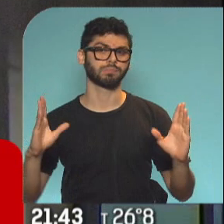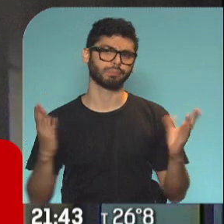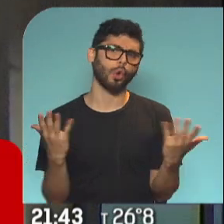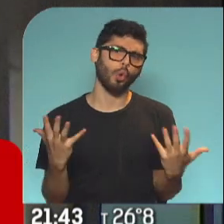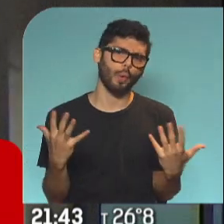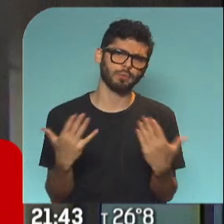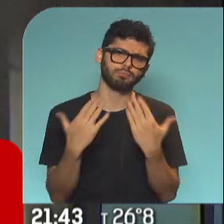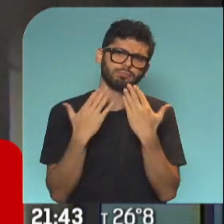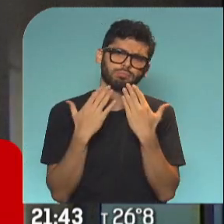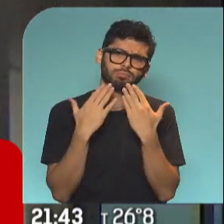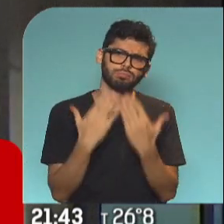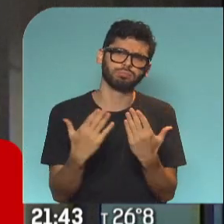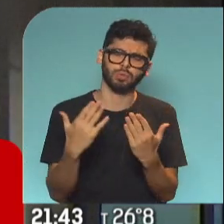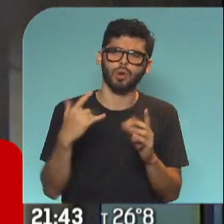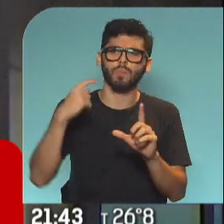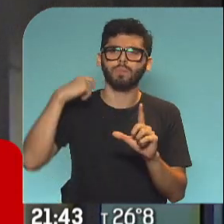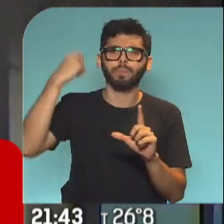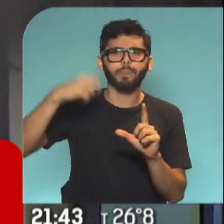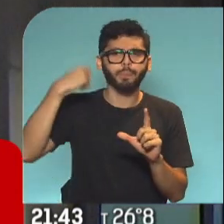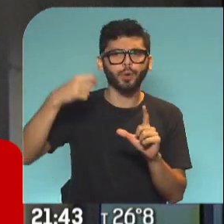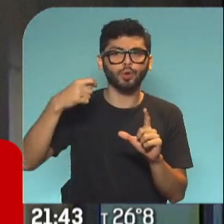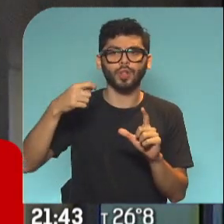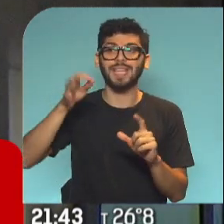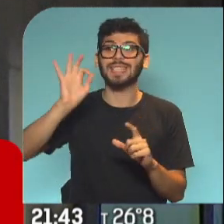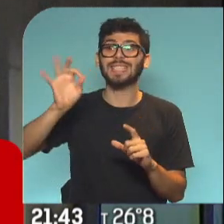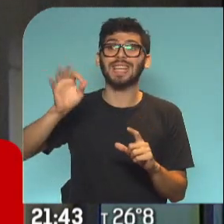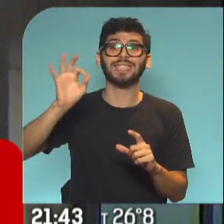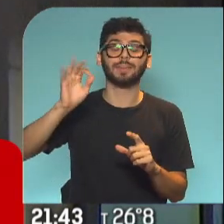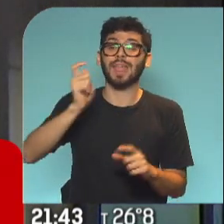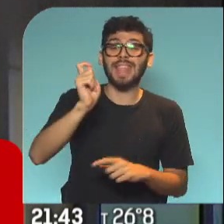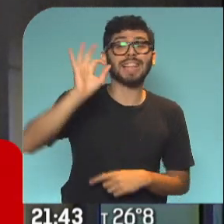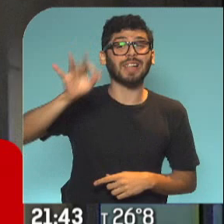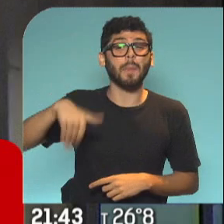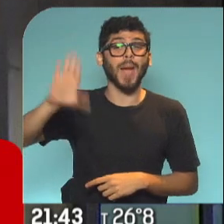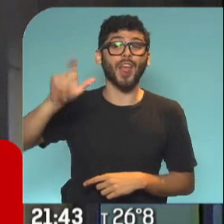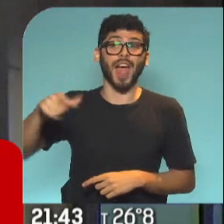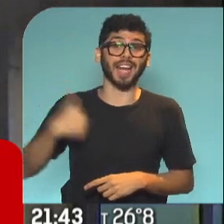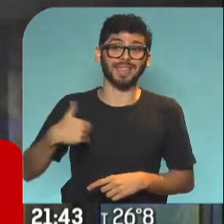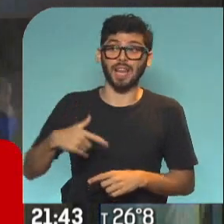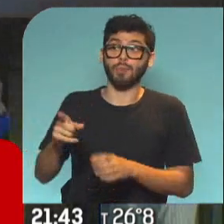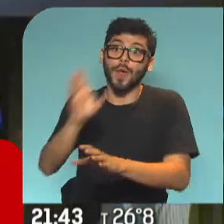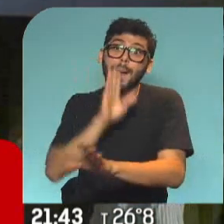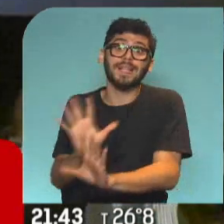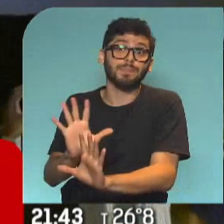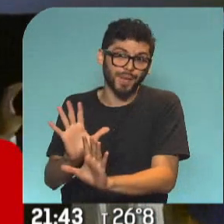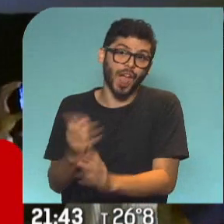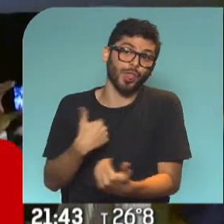agradeciéndole a la producción de Quién Sabe Más de Argentina, el programa diario de Robertito Funes.